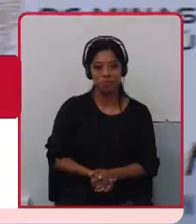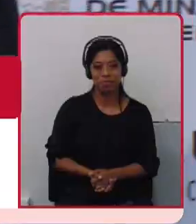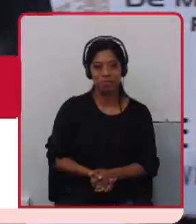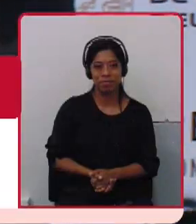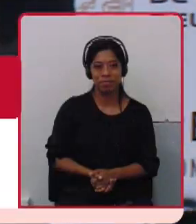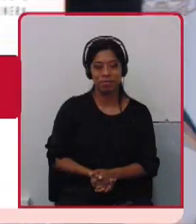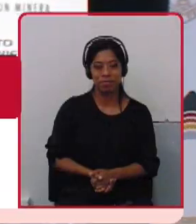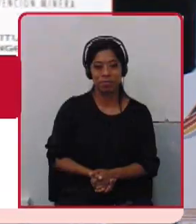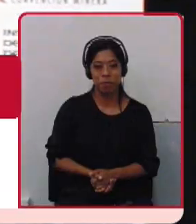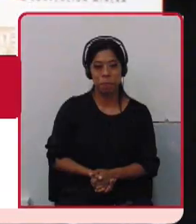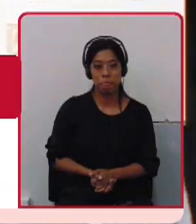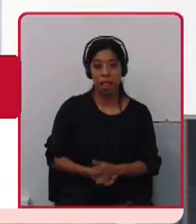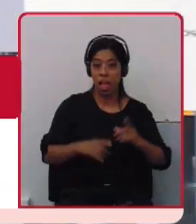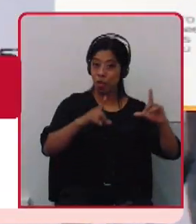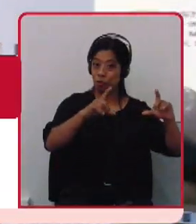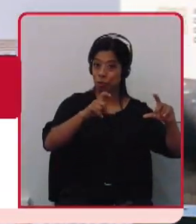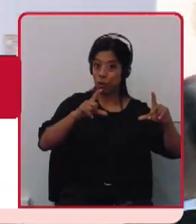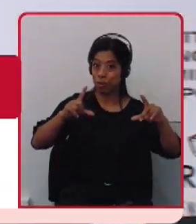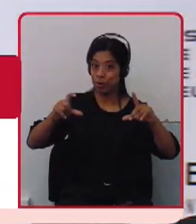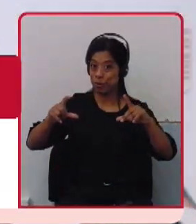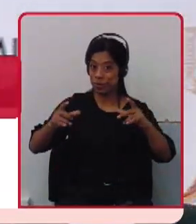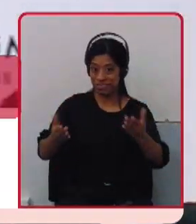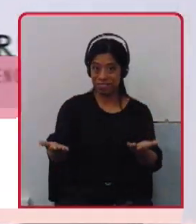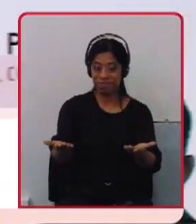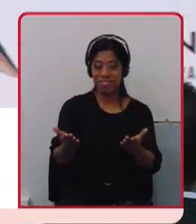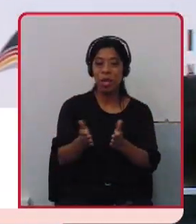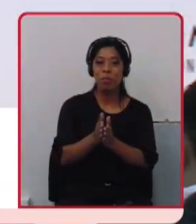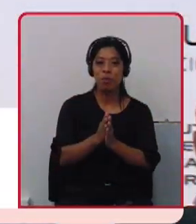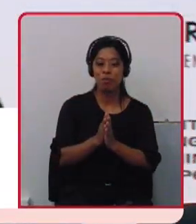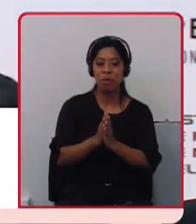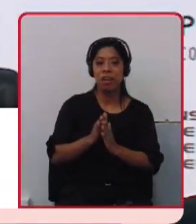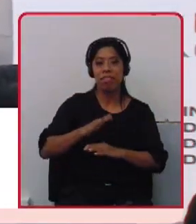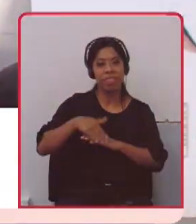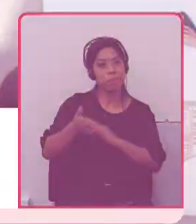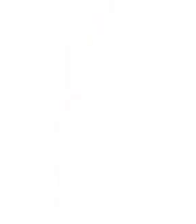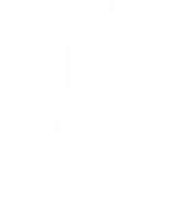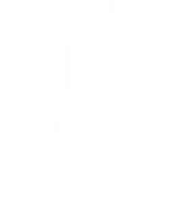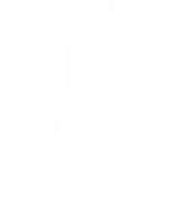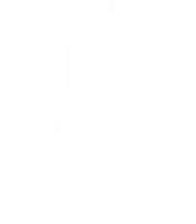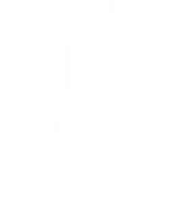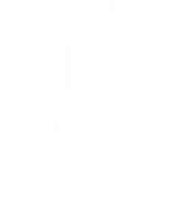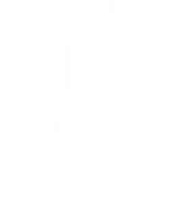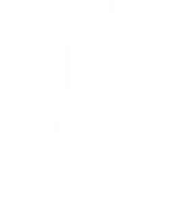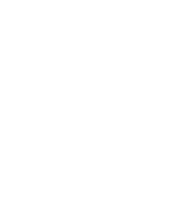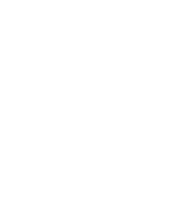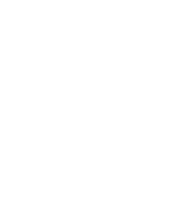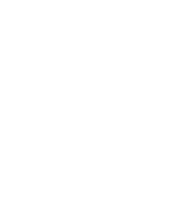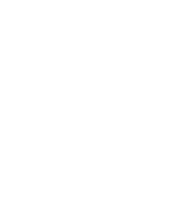La fotito que nos vamos a tomar, por favor, y pueden después ir a almorzar, obviamente.